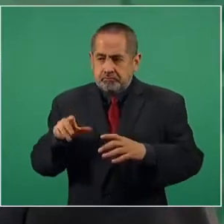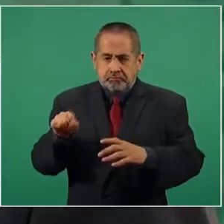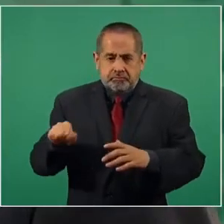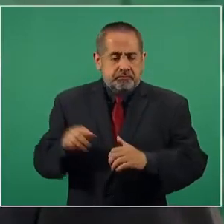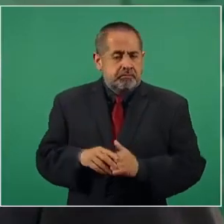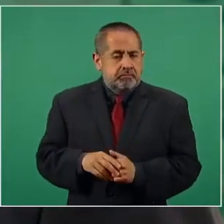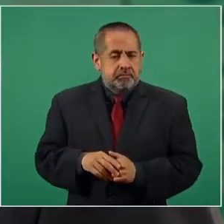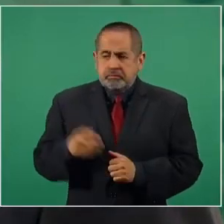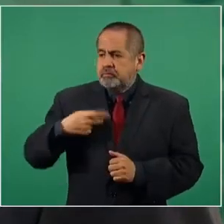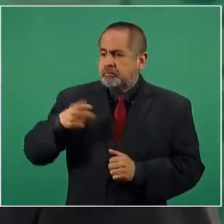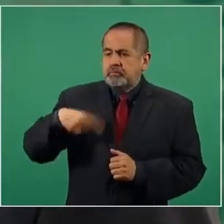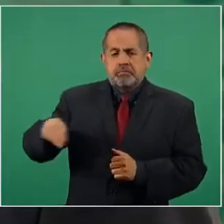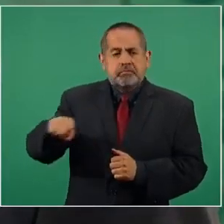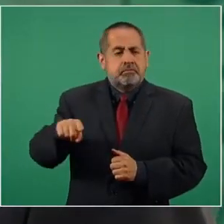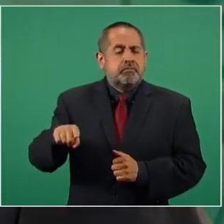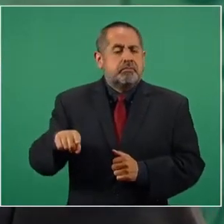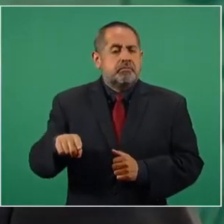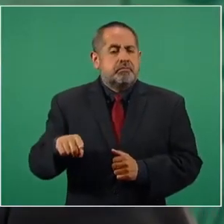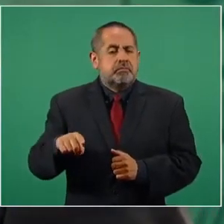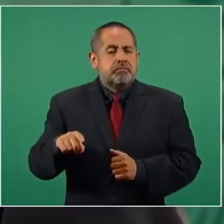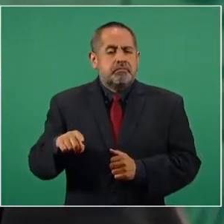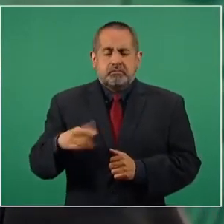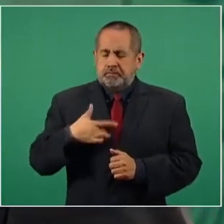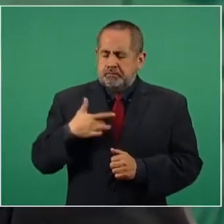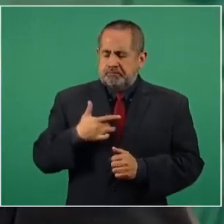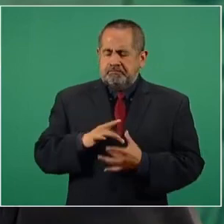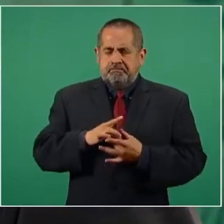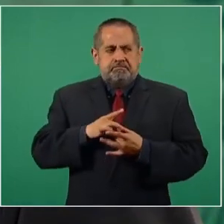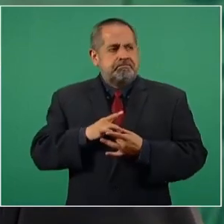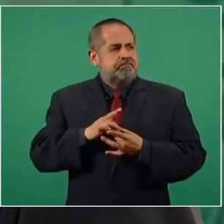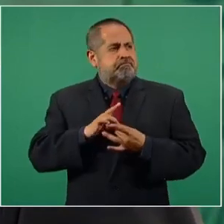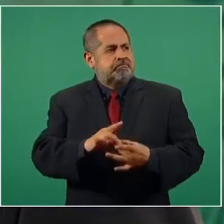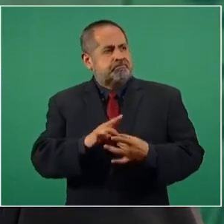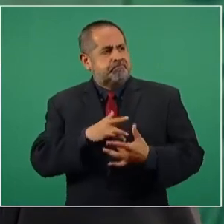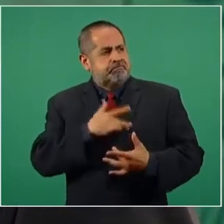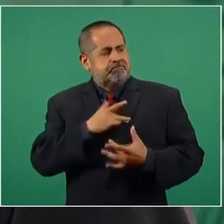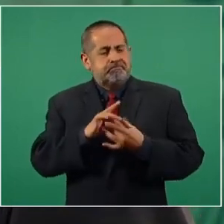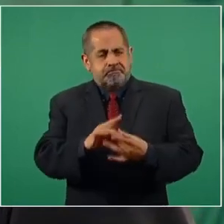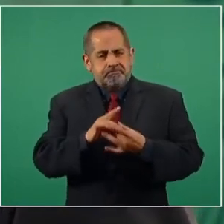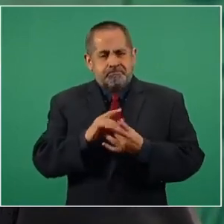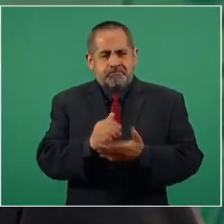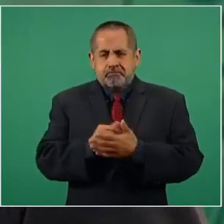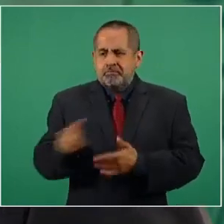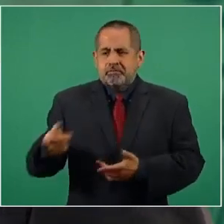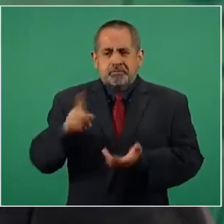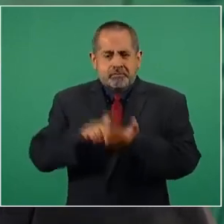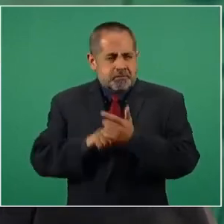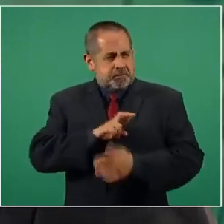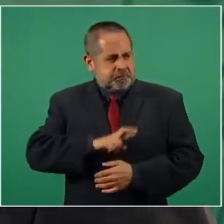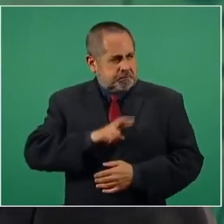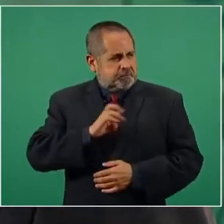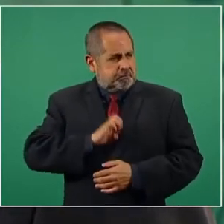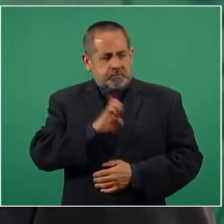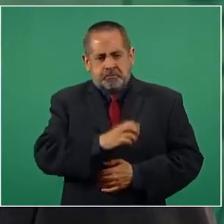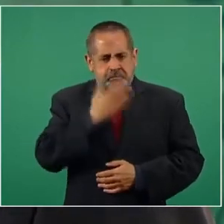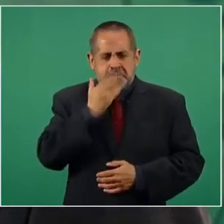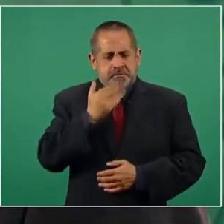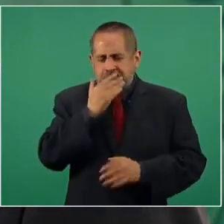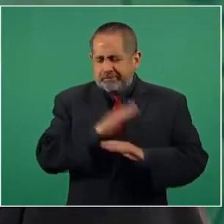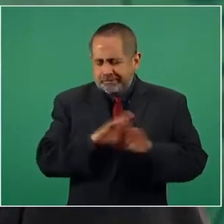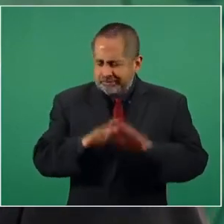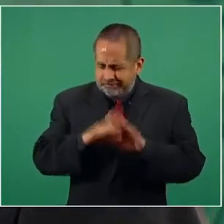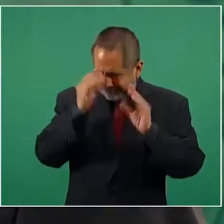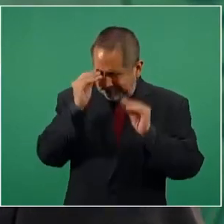el pueblo lleno de humanismo, sin odios, a